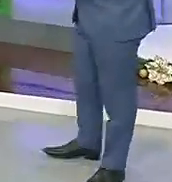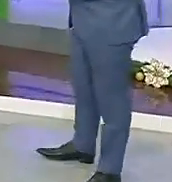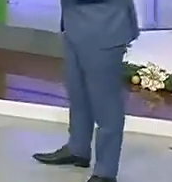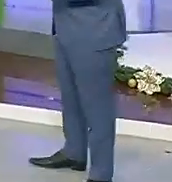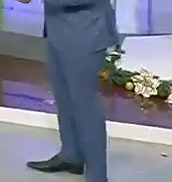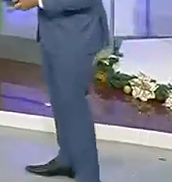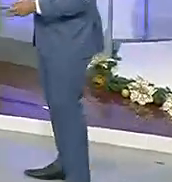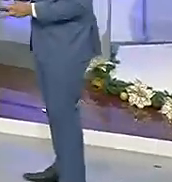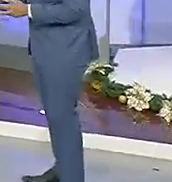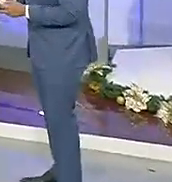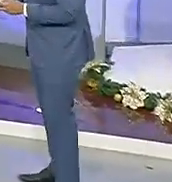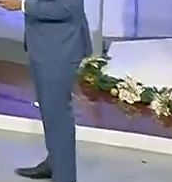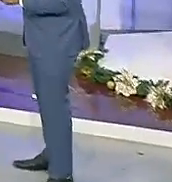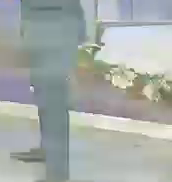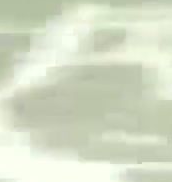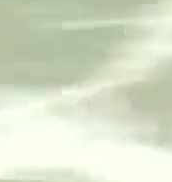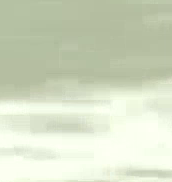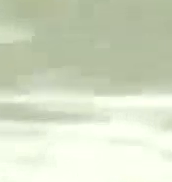mañana.